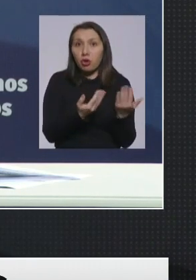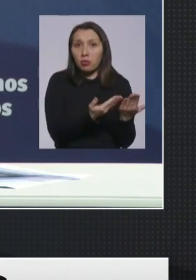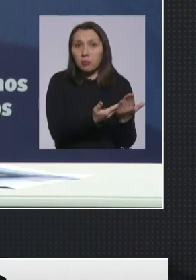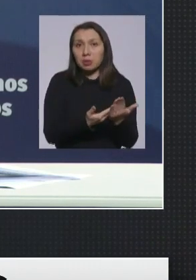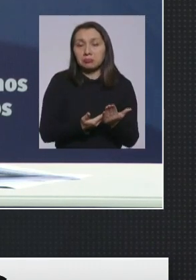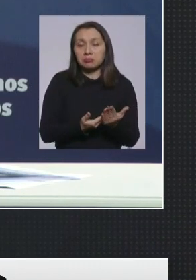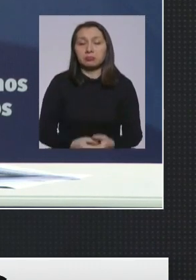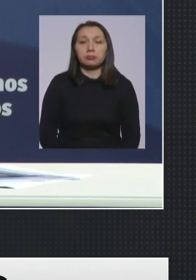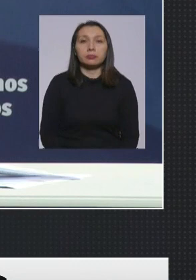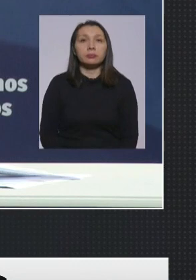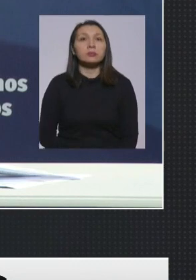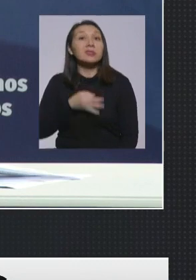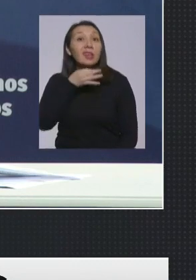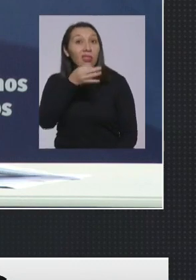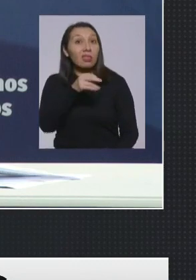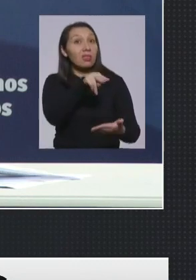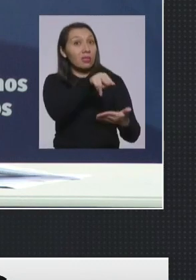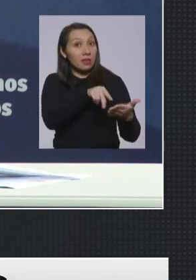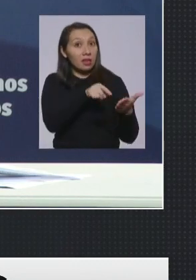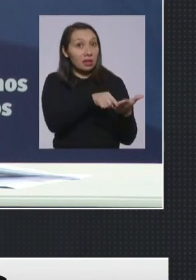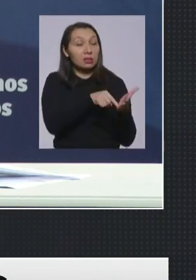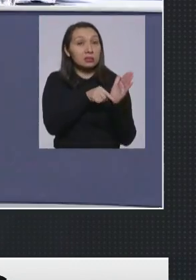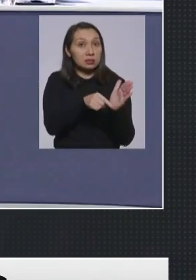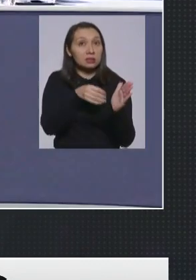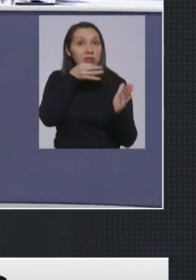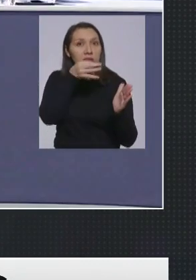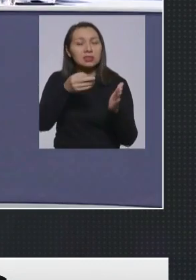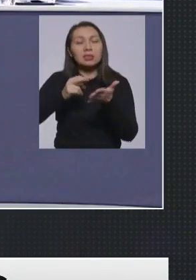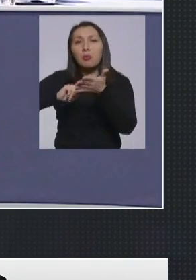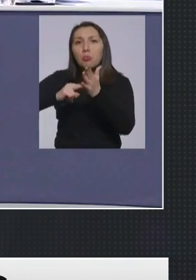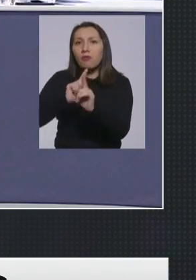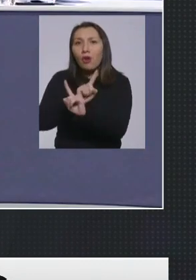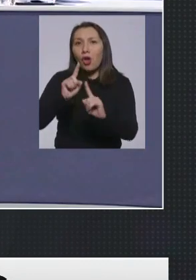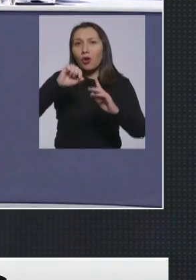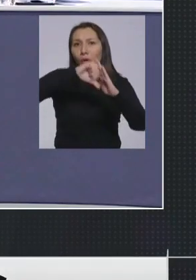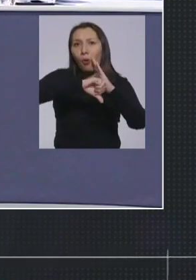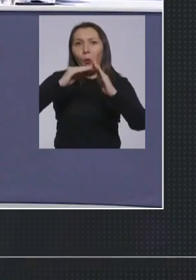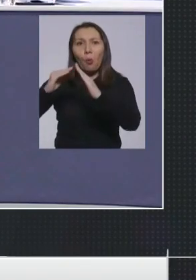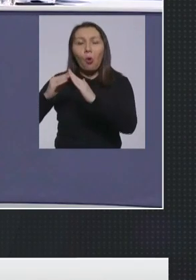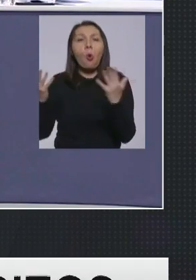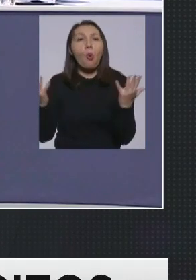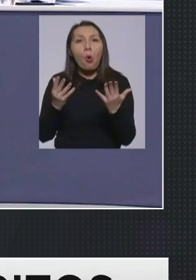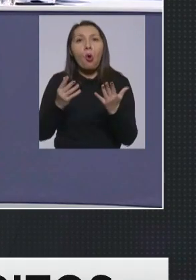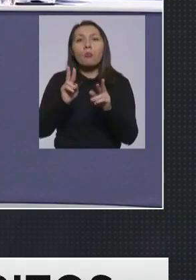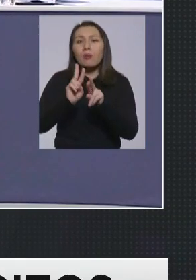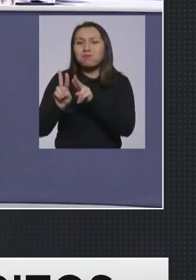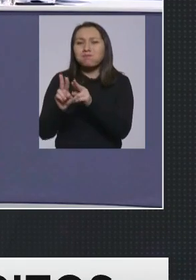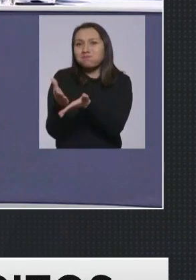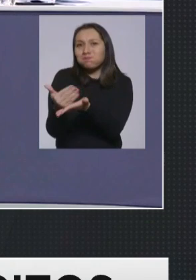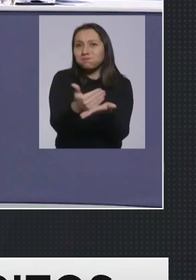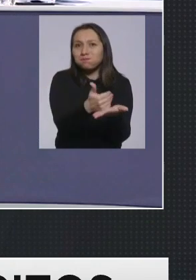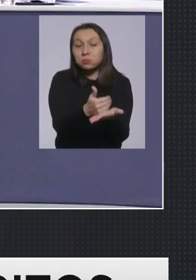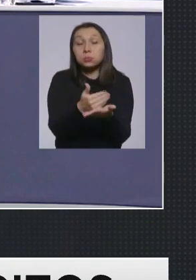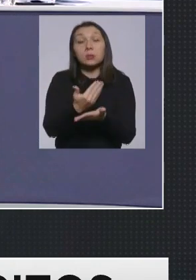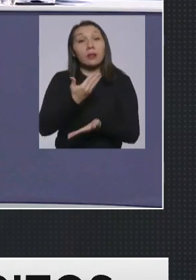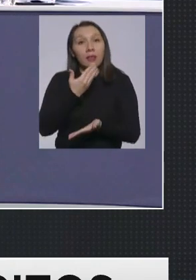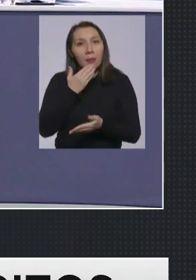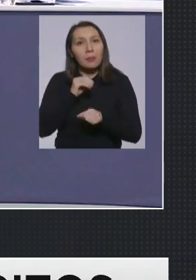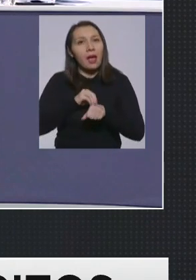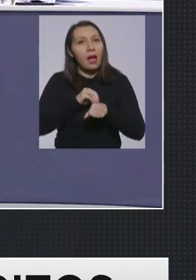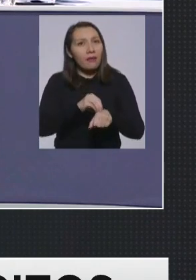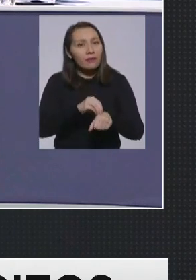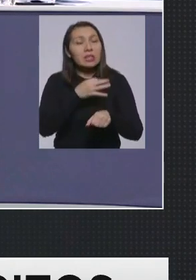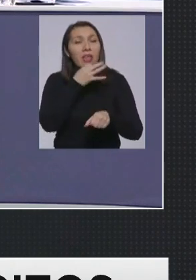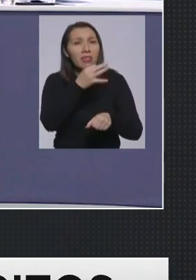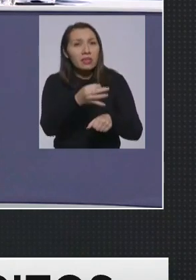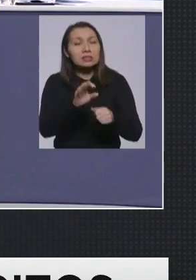el informe también dice que el problema no es la cuarentena sino cómo está diseñada ya que también advierte que